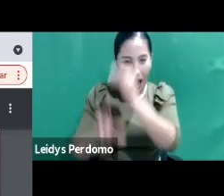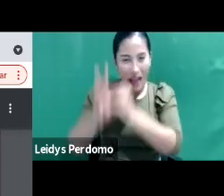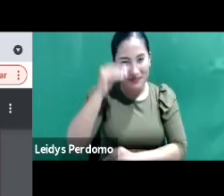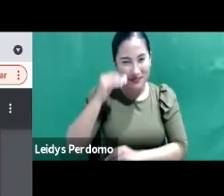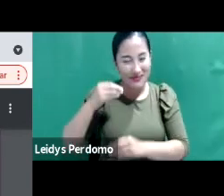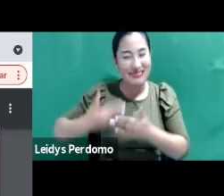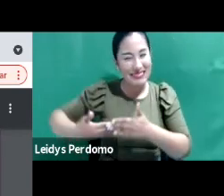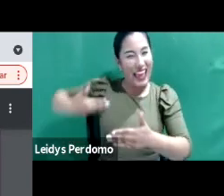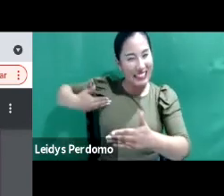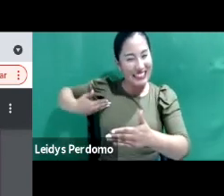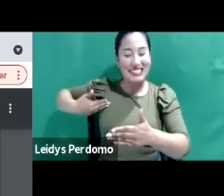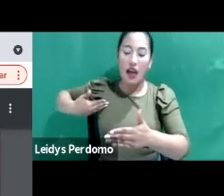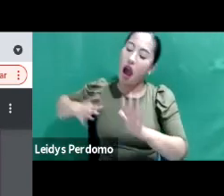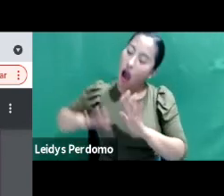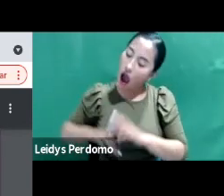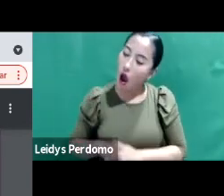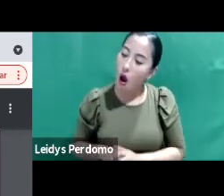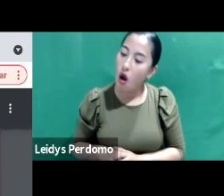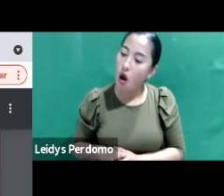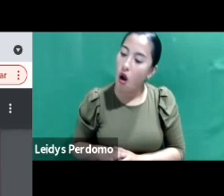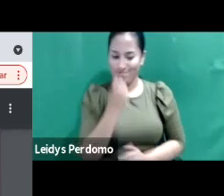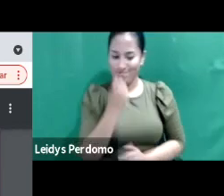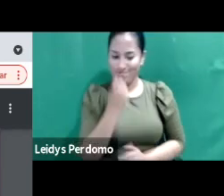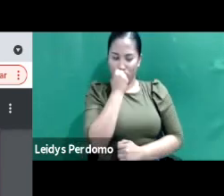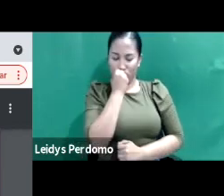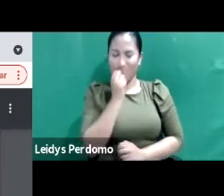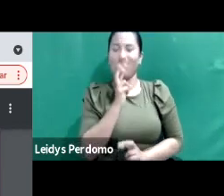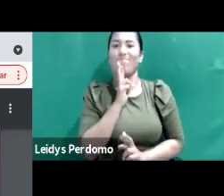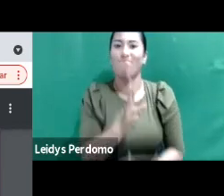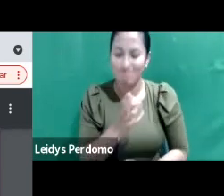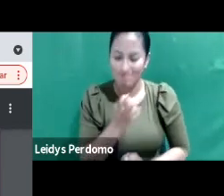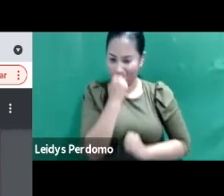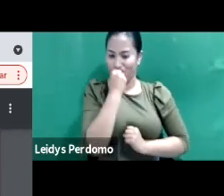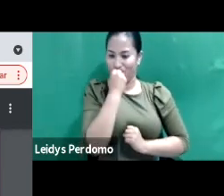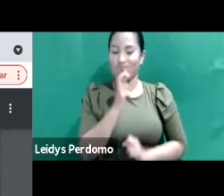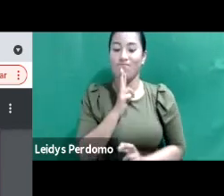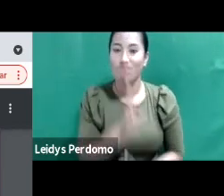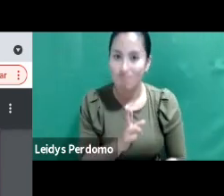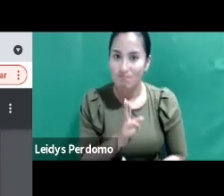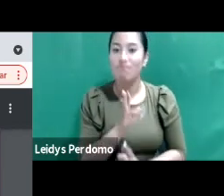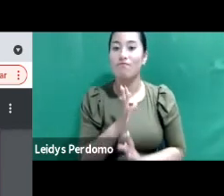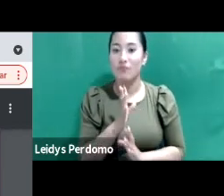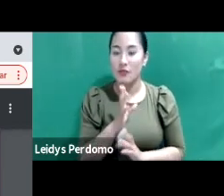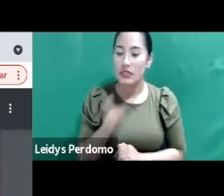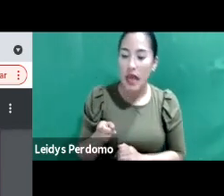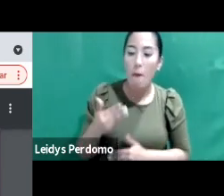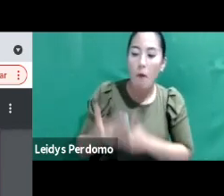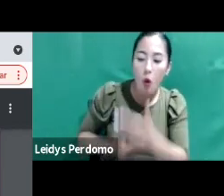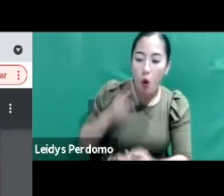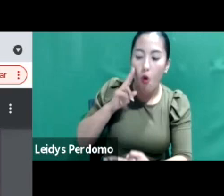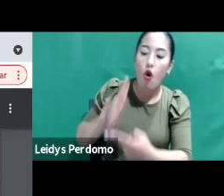aprendizaje, si genera estrategias también de supresión de la respuesta emocional. Entonces es nuestra tarea empezar a conocer,